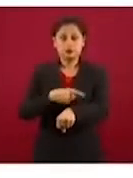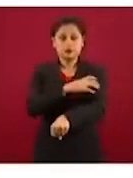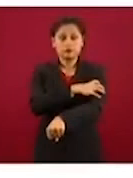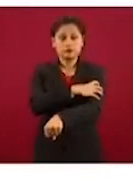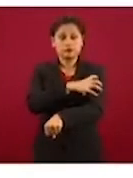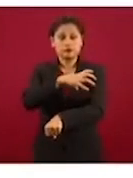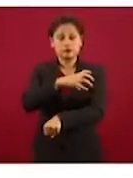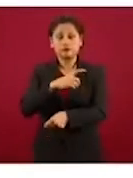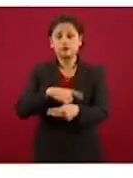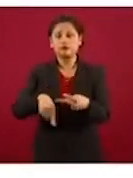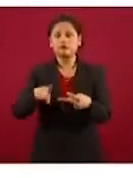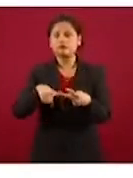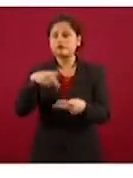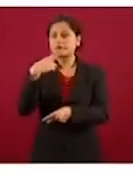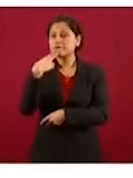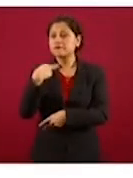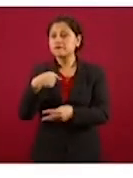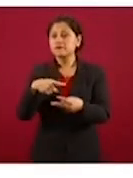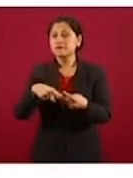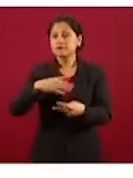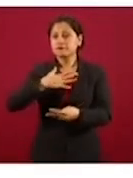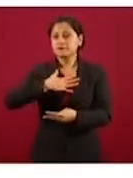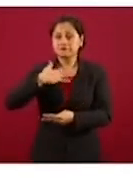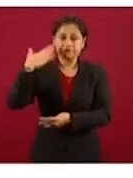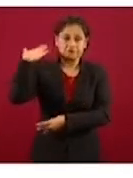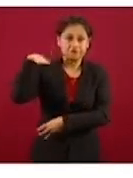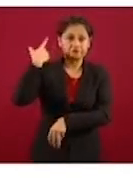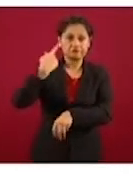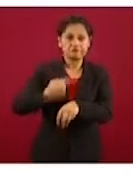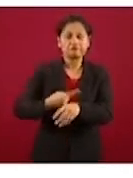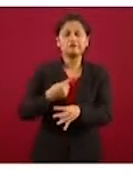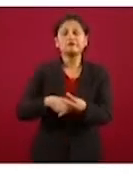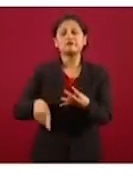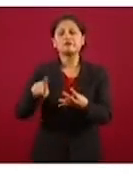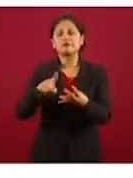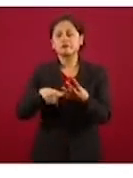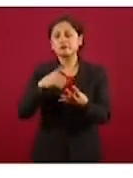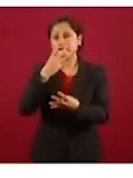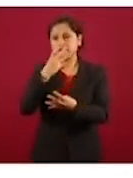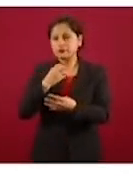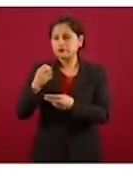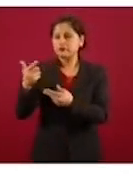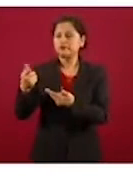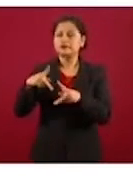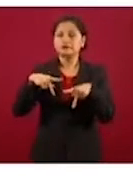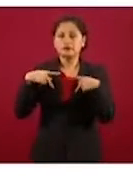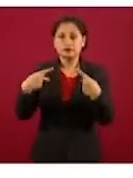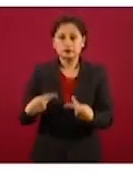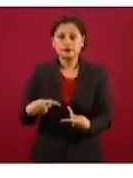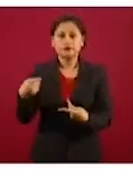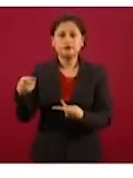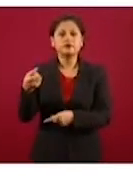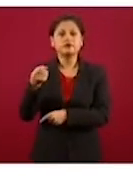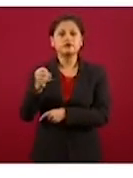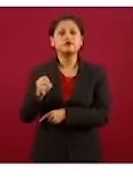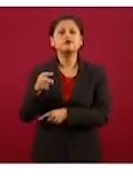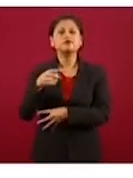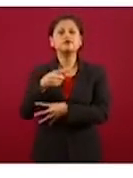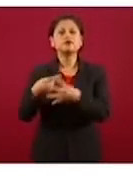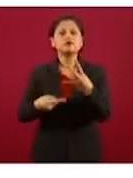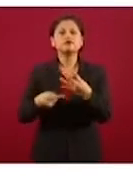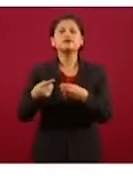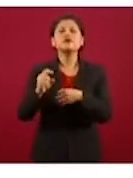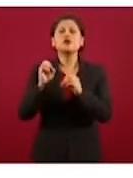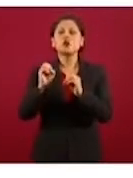diabetes enfermedad cardíaca o pulmonar inmunosupresión ya sea adquirida o provocada que se encuentra en estado de embarazo o